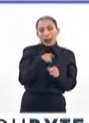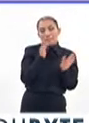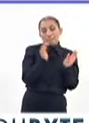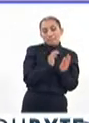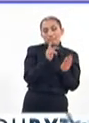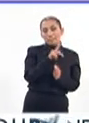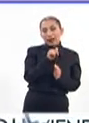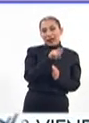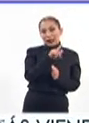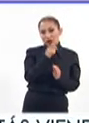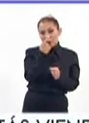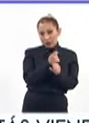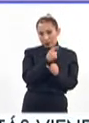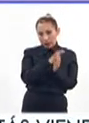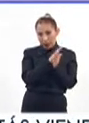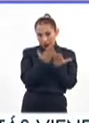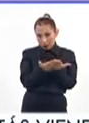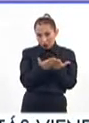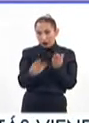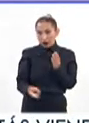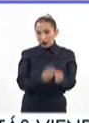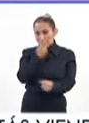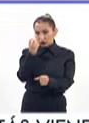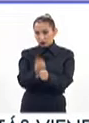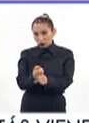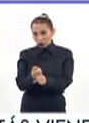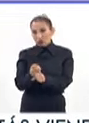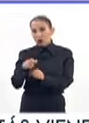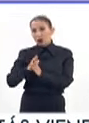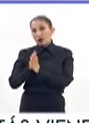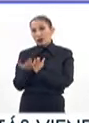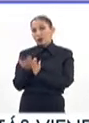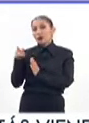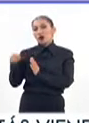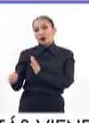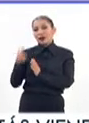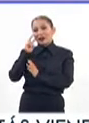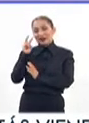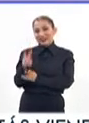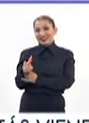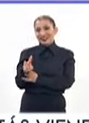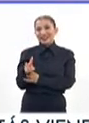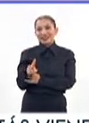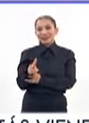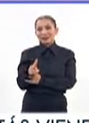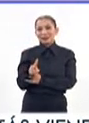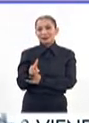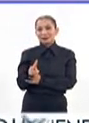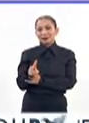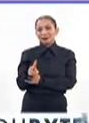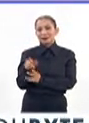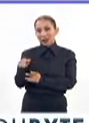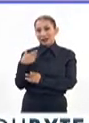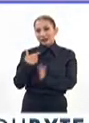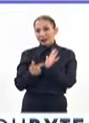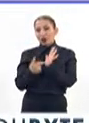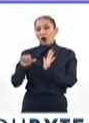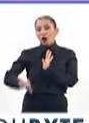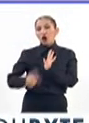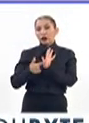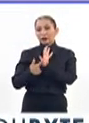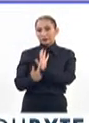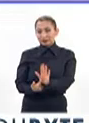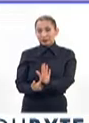libro, ¿sí? Y ya el otro que ve usted, pues es el que nos viene